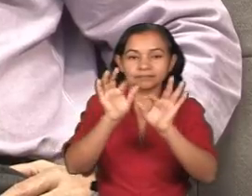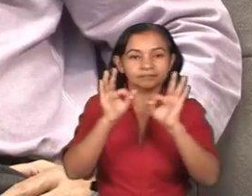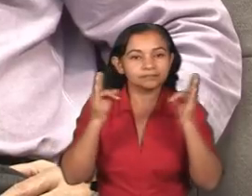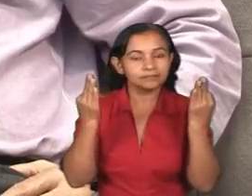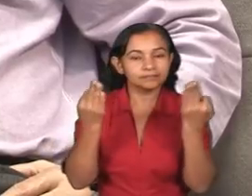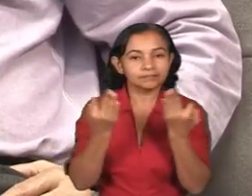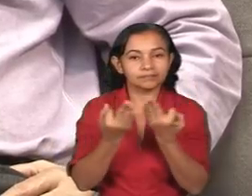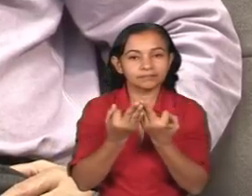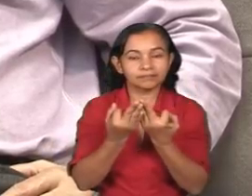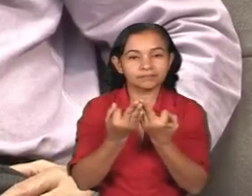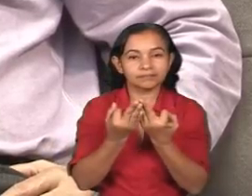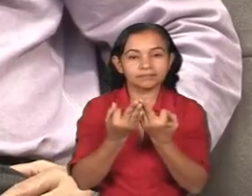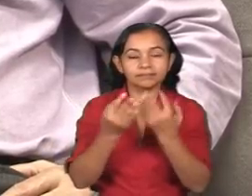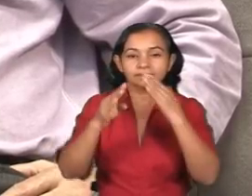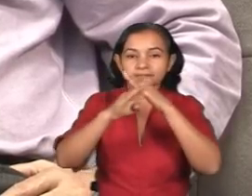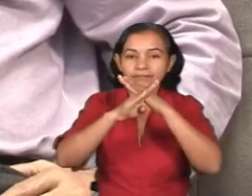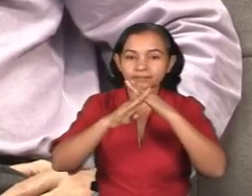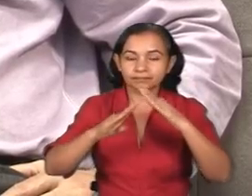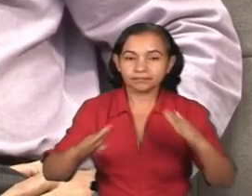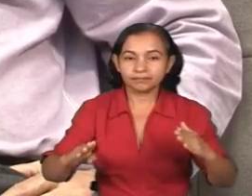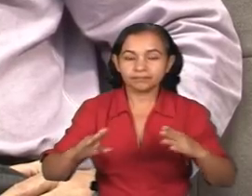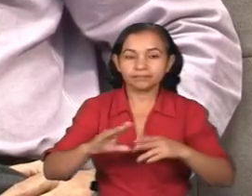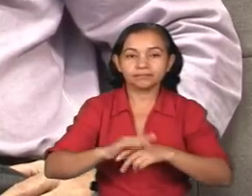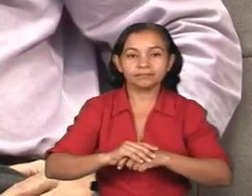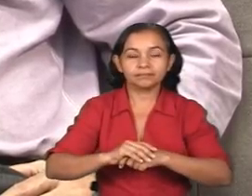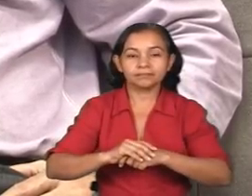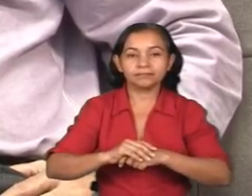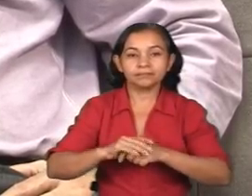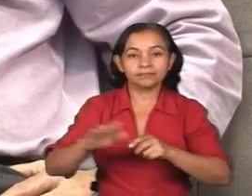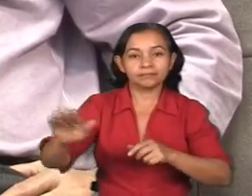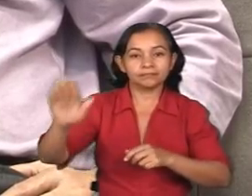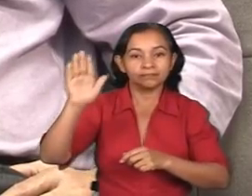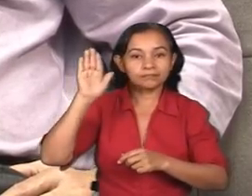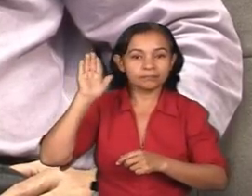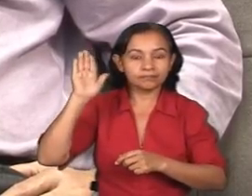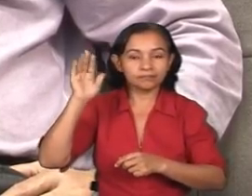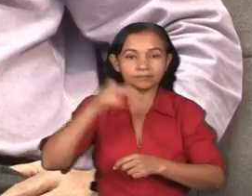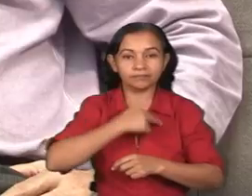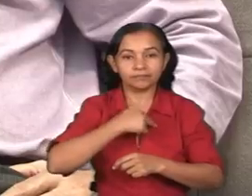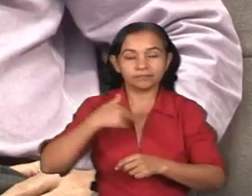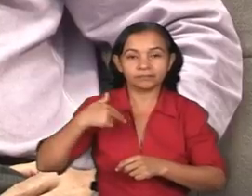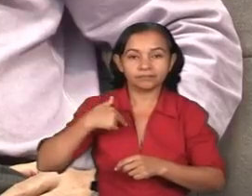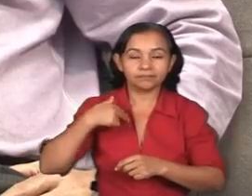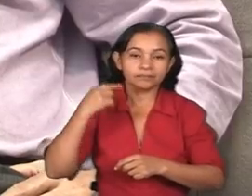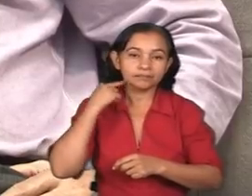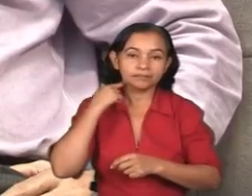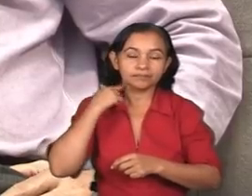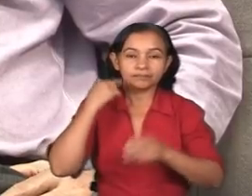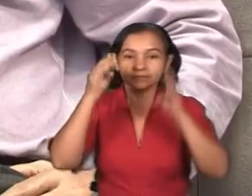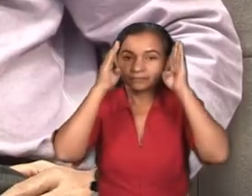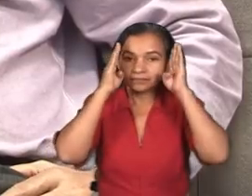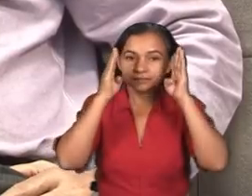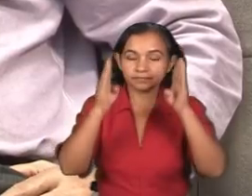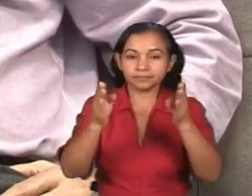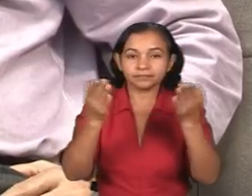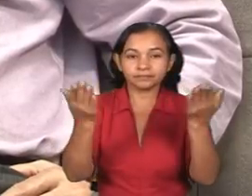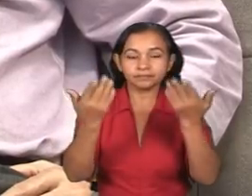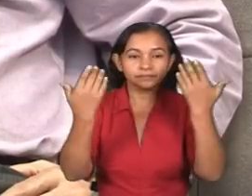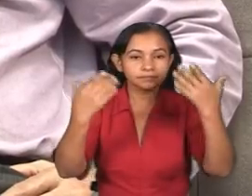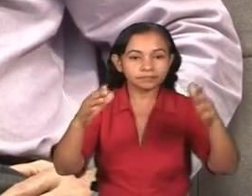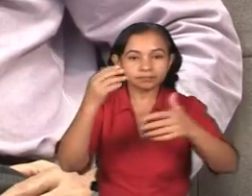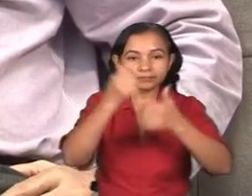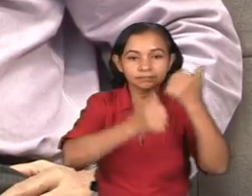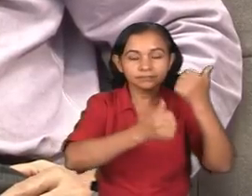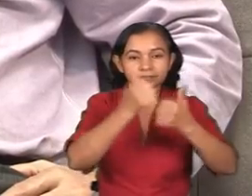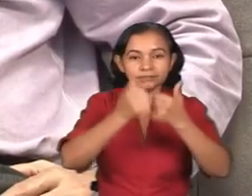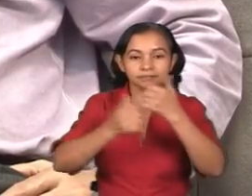que esos deseos de tranquilidad, de paz, nuestro compromiso también, ¿no?, de estar siempre pendiente de cualquier problema que